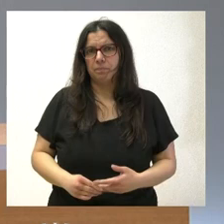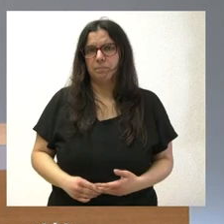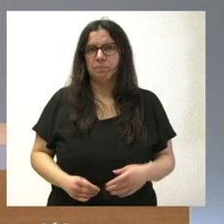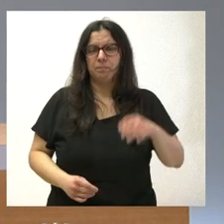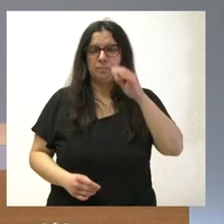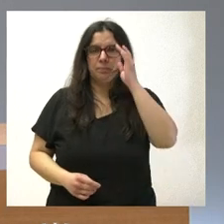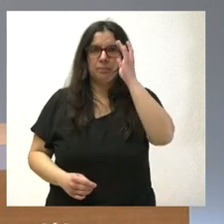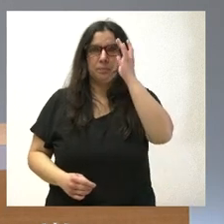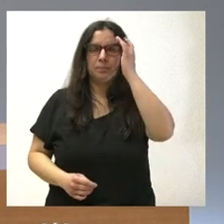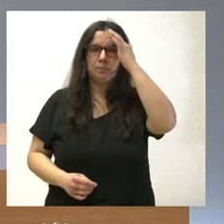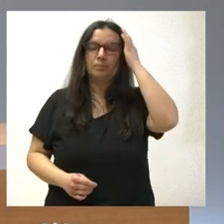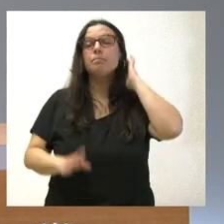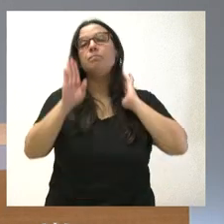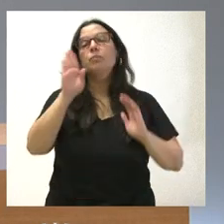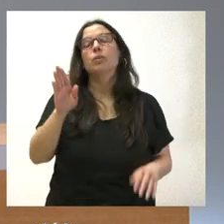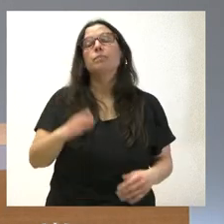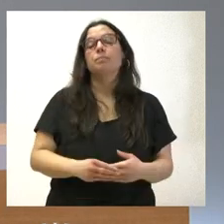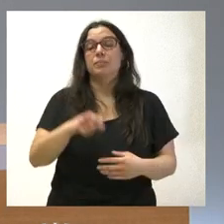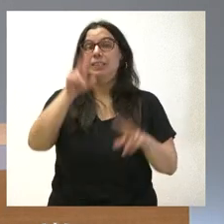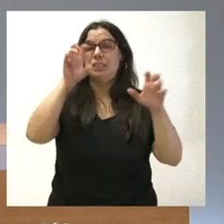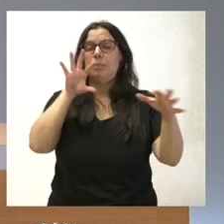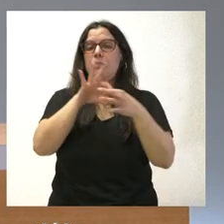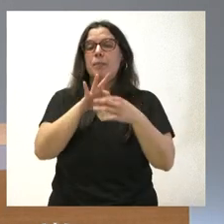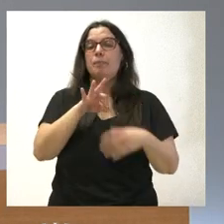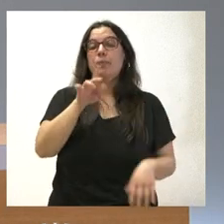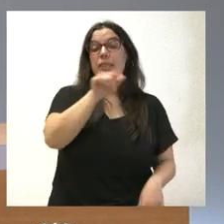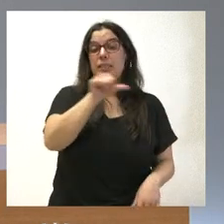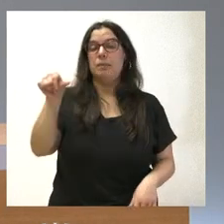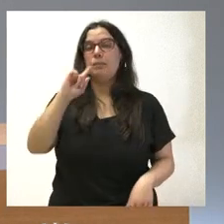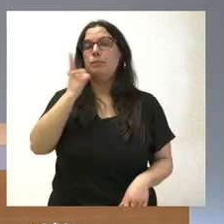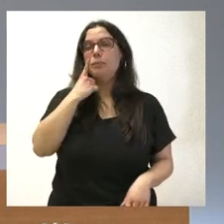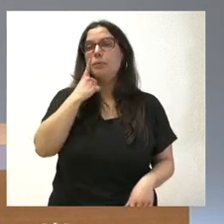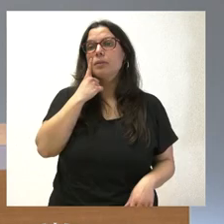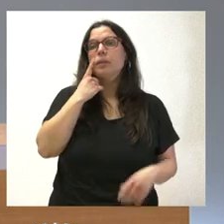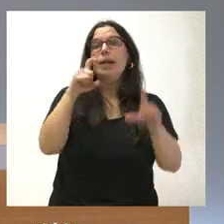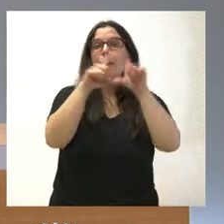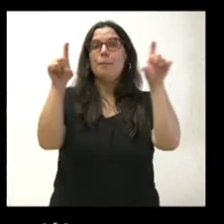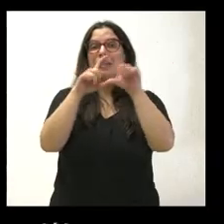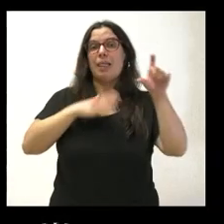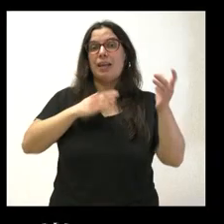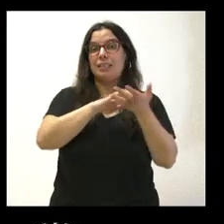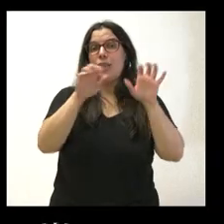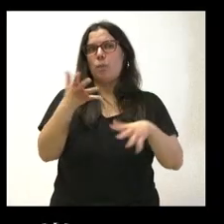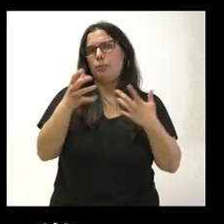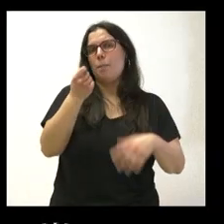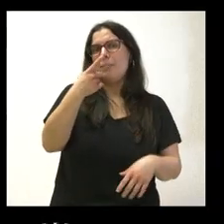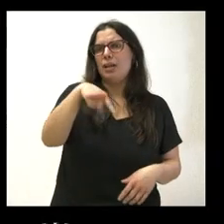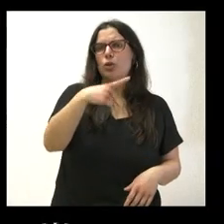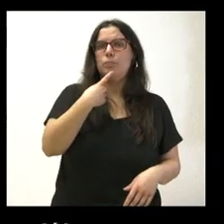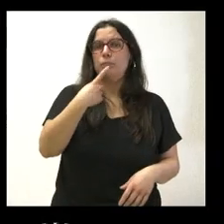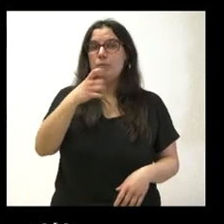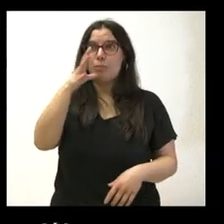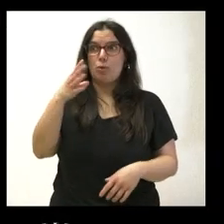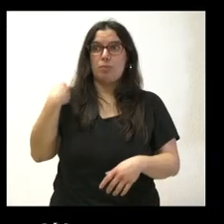eh Hola al hilo de esto Esta semana se ha conocido que hay como 1 empresas de castill León que están teniendo dificultades porque que ocurre la frontera con